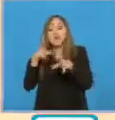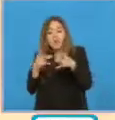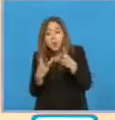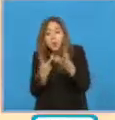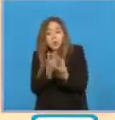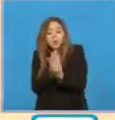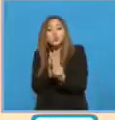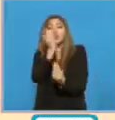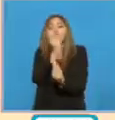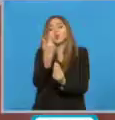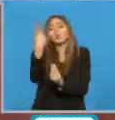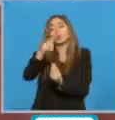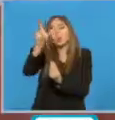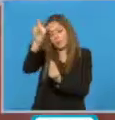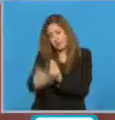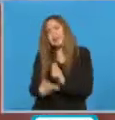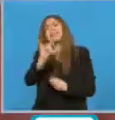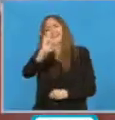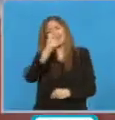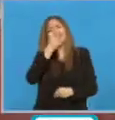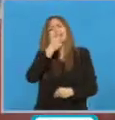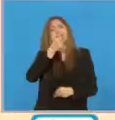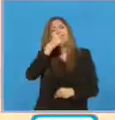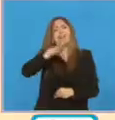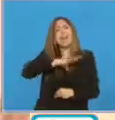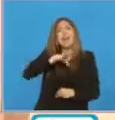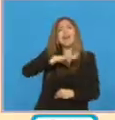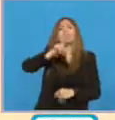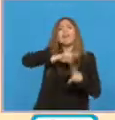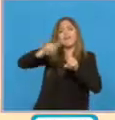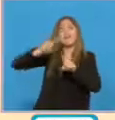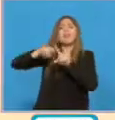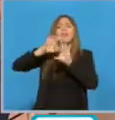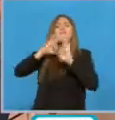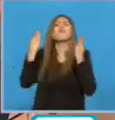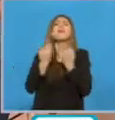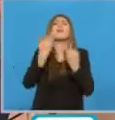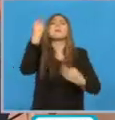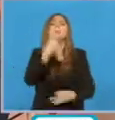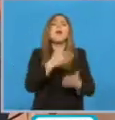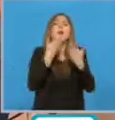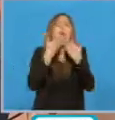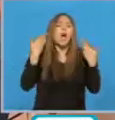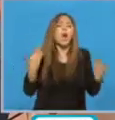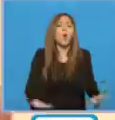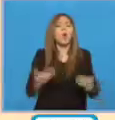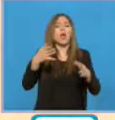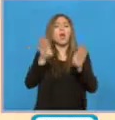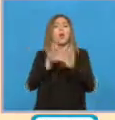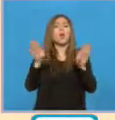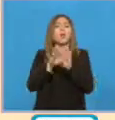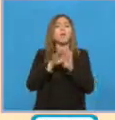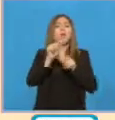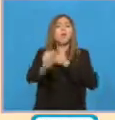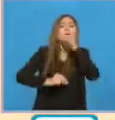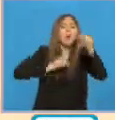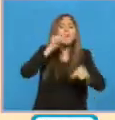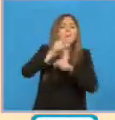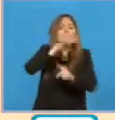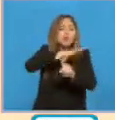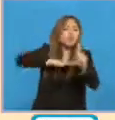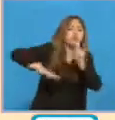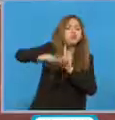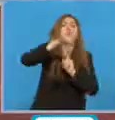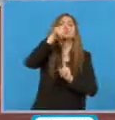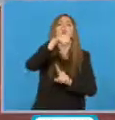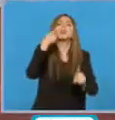niño trae ciertas cosas, pero lo que va aprendiendo en la sociedad es lo que nosotros también le vamos enseñando. Entonces,